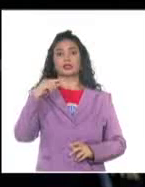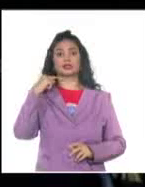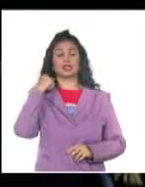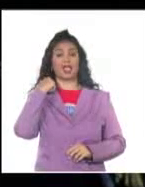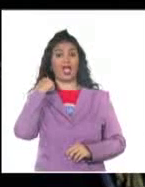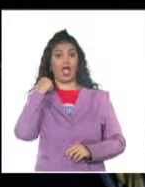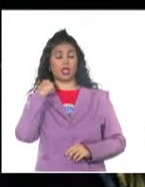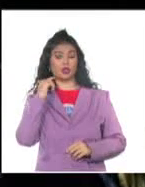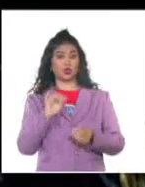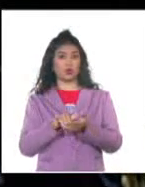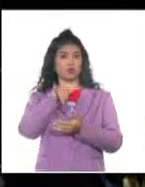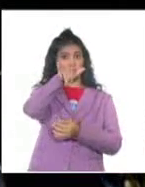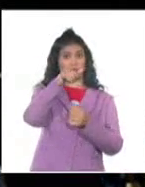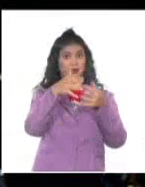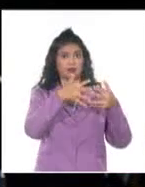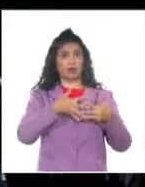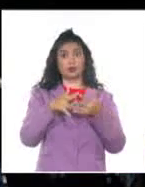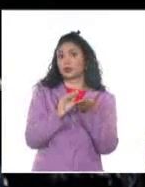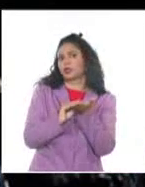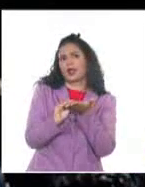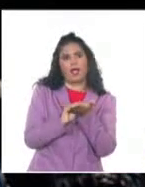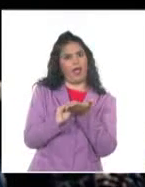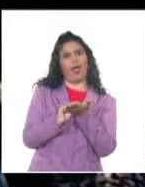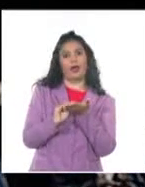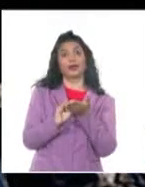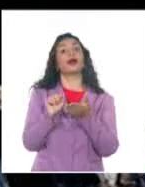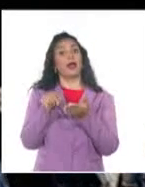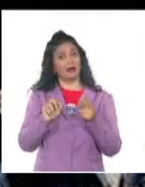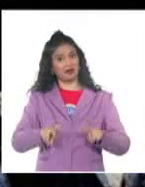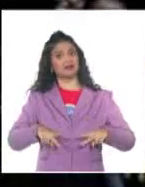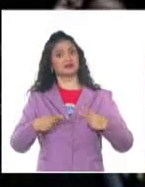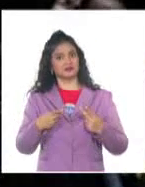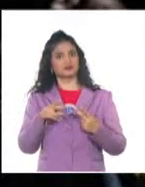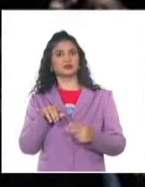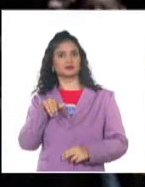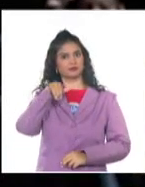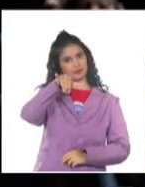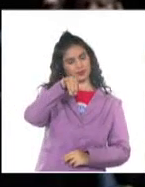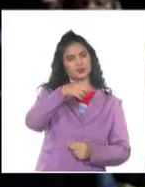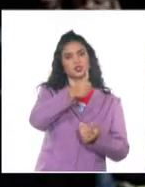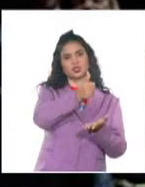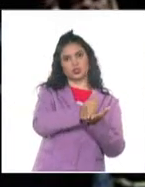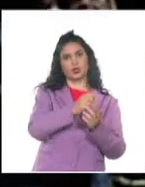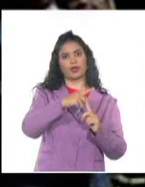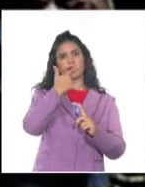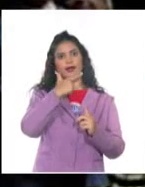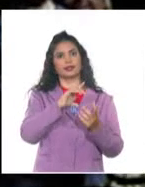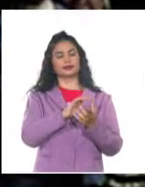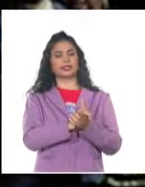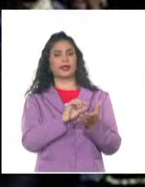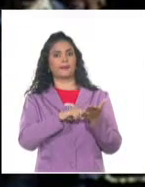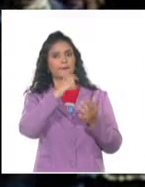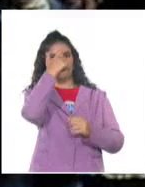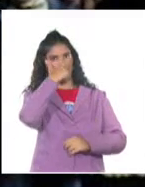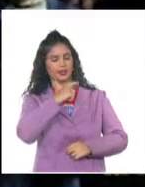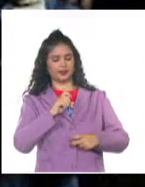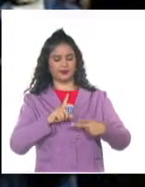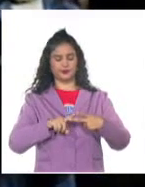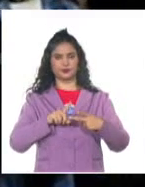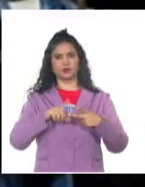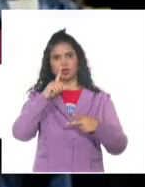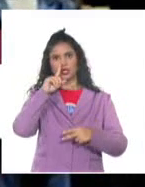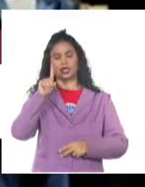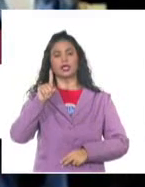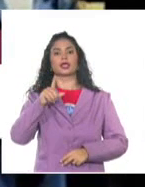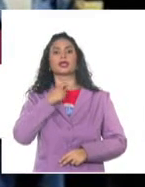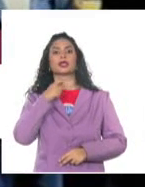la agrupación embajadora de buena voluntad de la UNICEF se presentará en las ciudades de Tampa, Nueva York y Washington, D.C., con una de